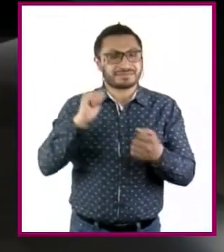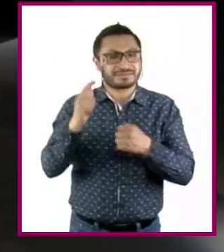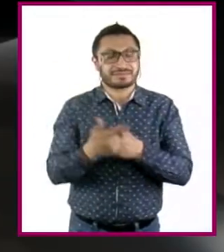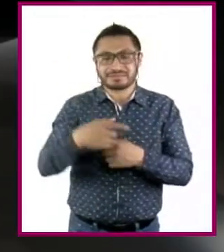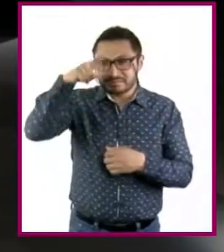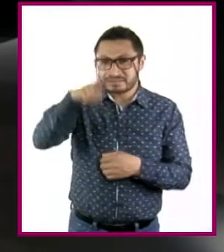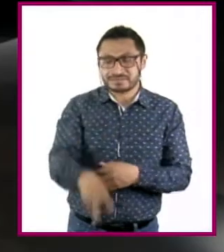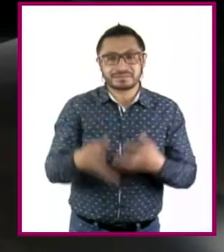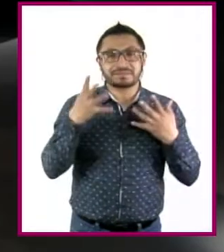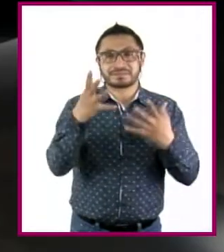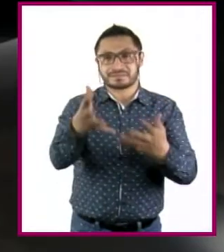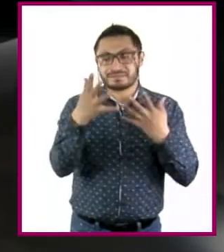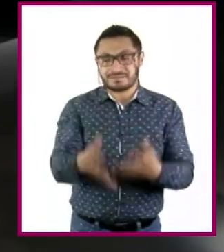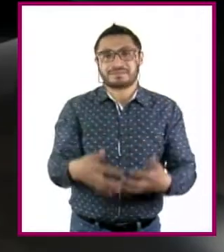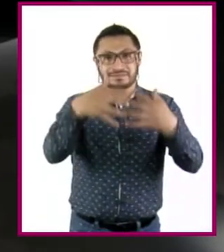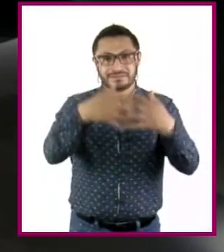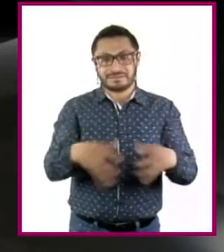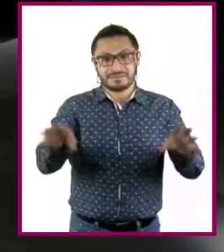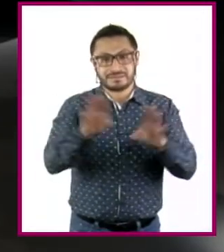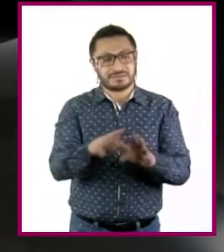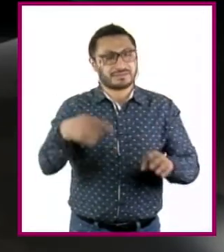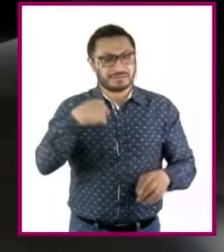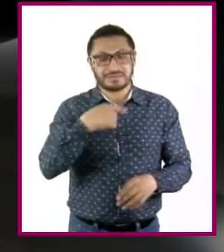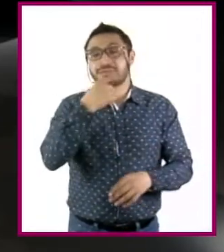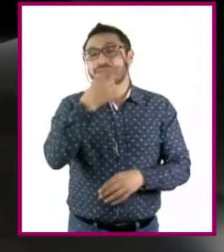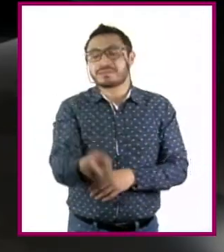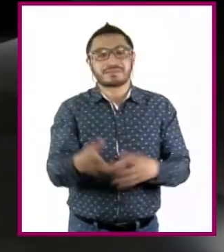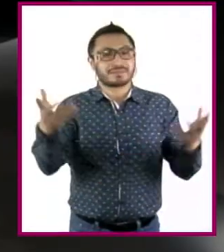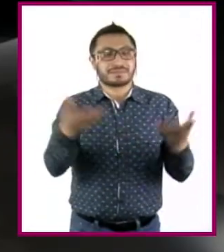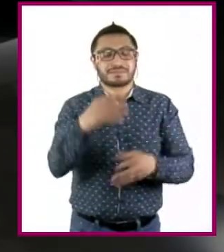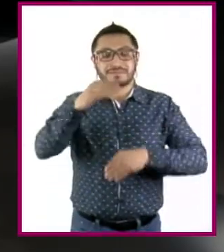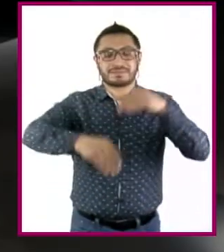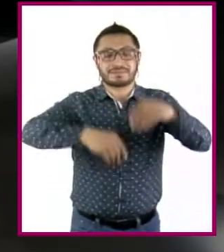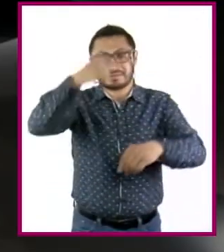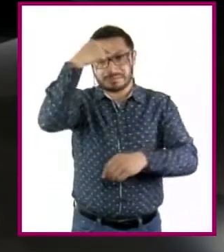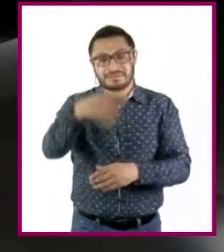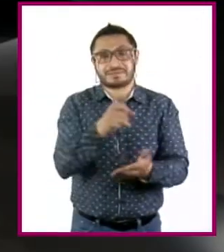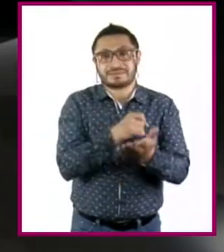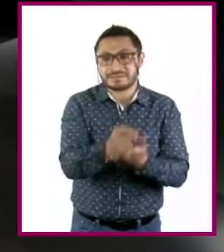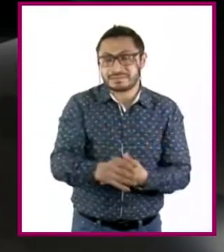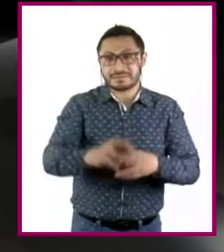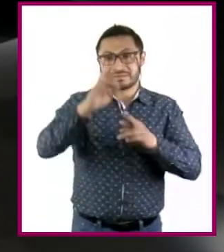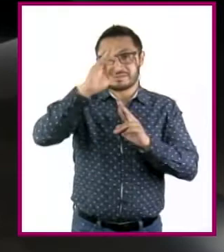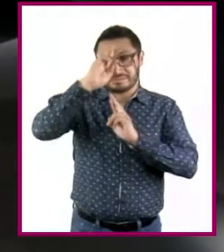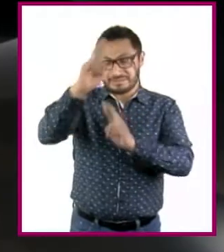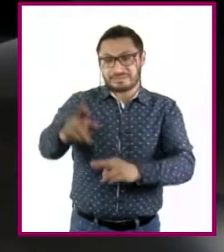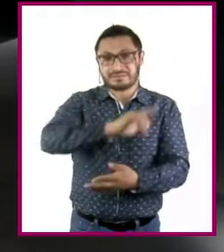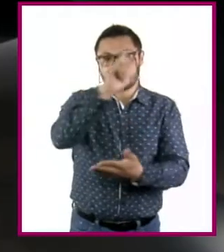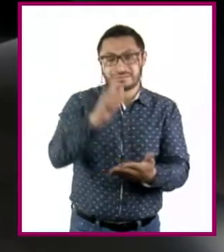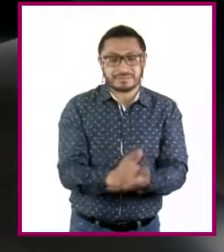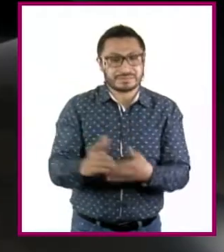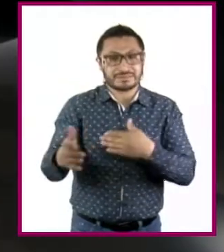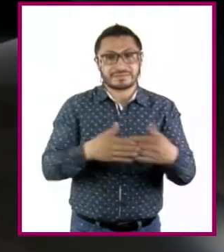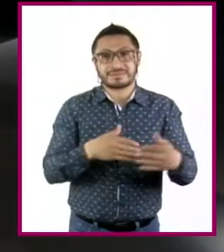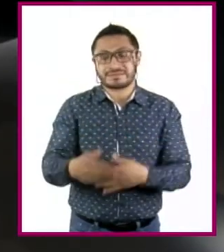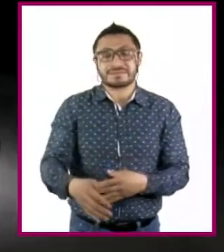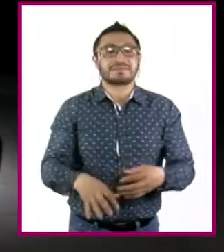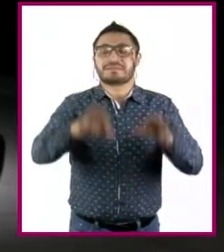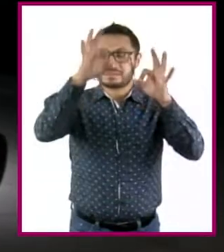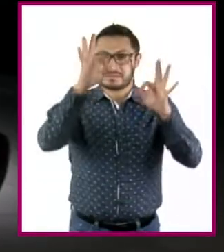que hubiera una máquina como la que te describo, diseñada para decidir respetando las leyes vigentes sin